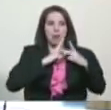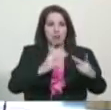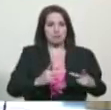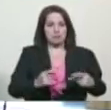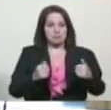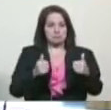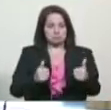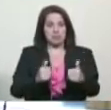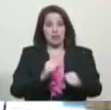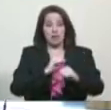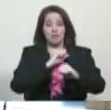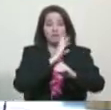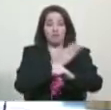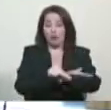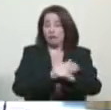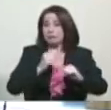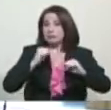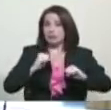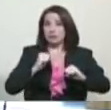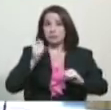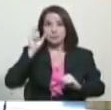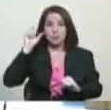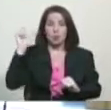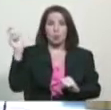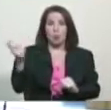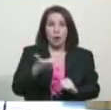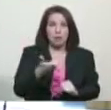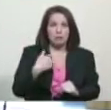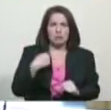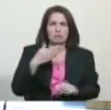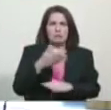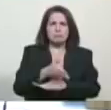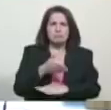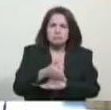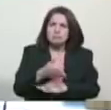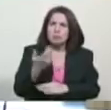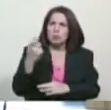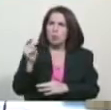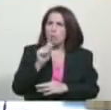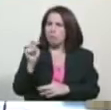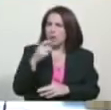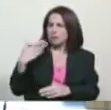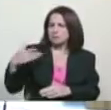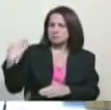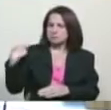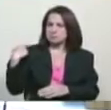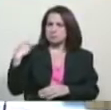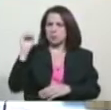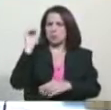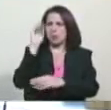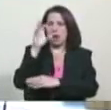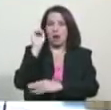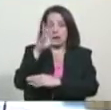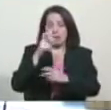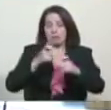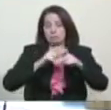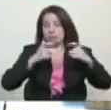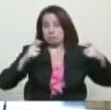pueblo del Guárico. Y allí en Calabozo estuvimos hace unos meses en uno de los actos más